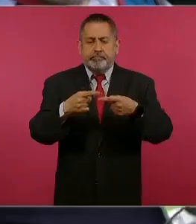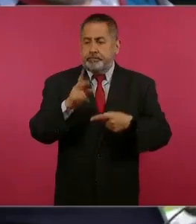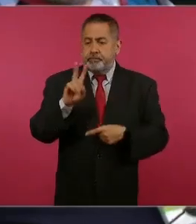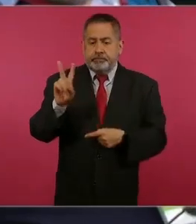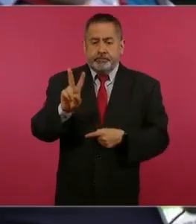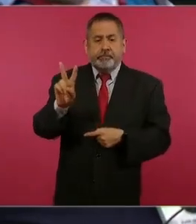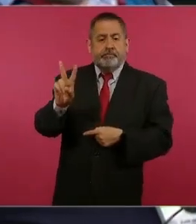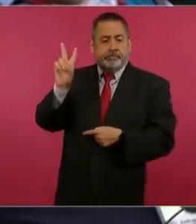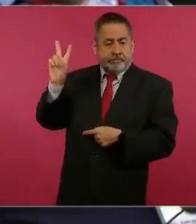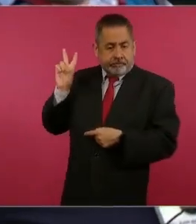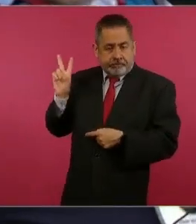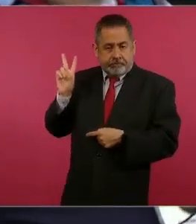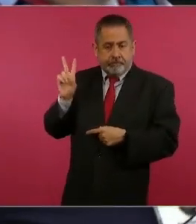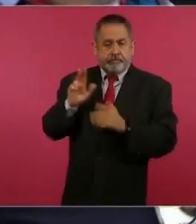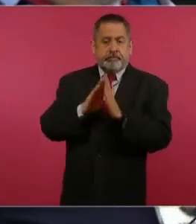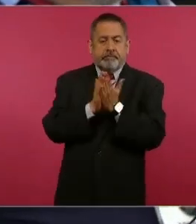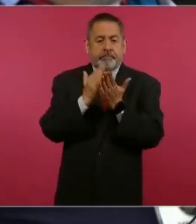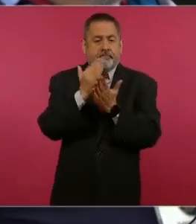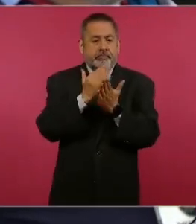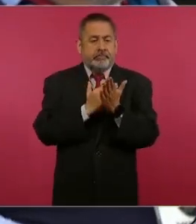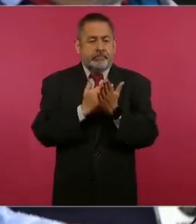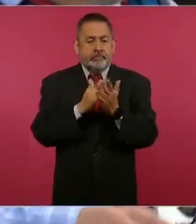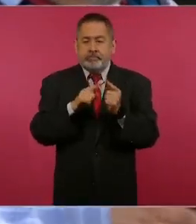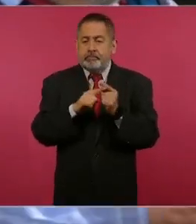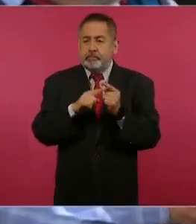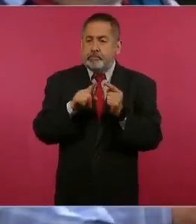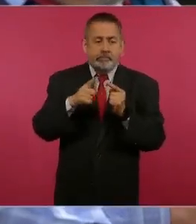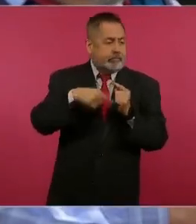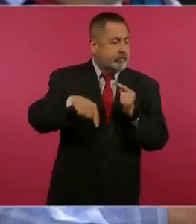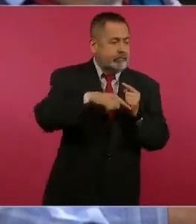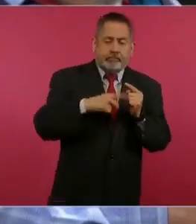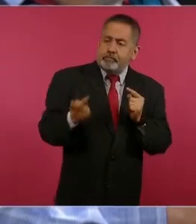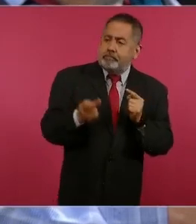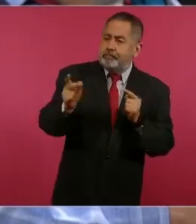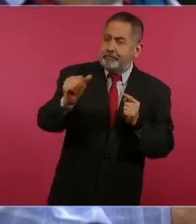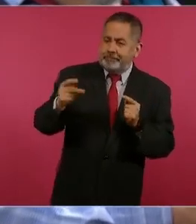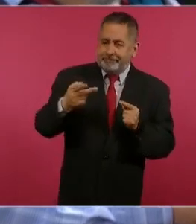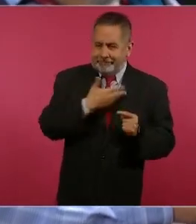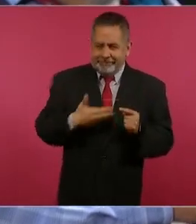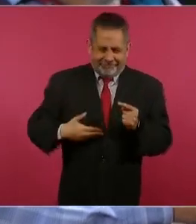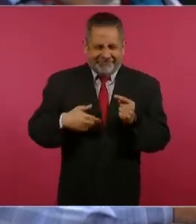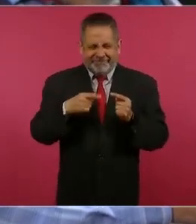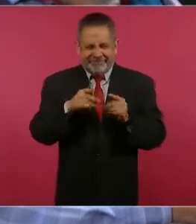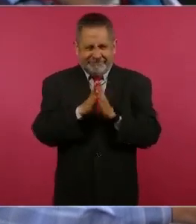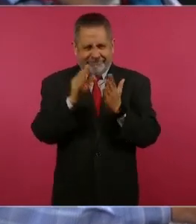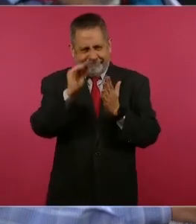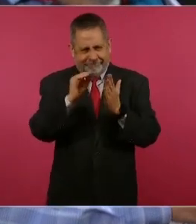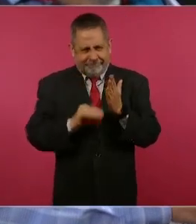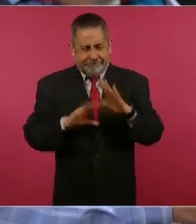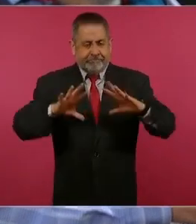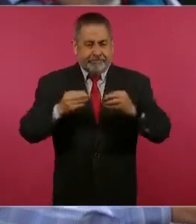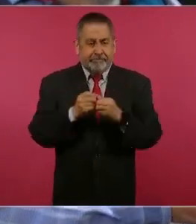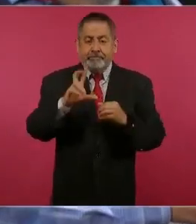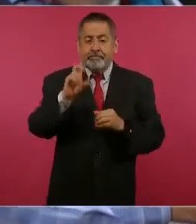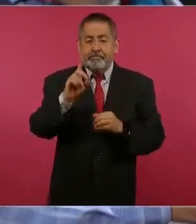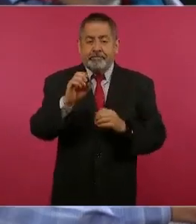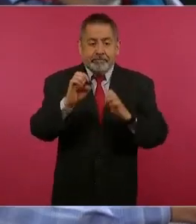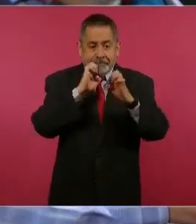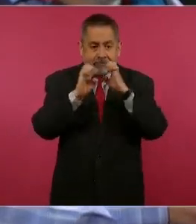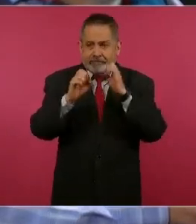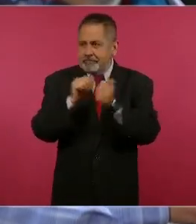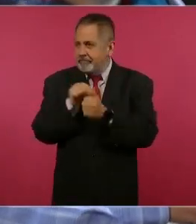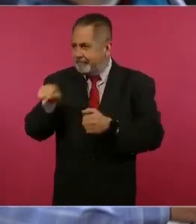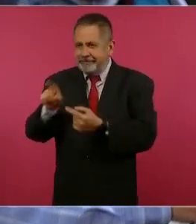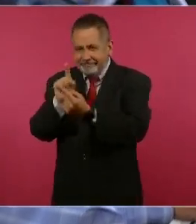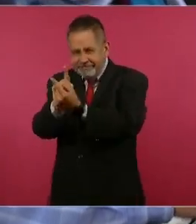viernes pasado presenté mi libro, Los que preguntan al presidente, más de 30 entrevistas a los colegas